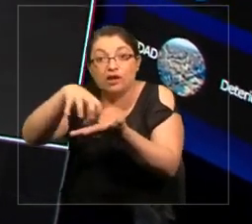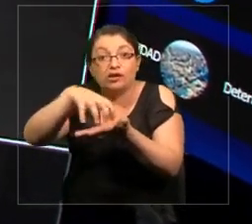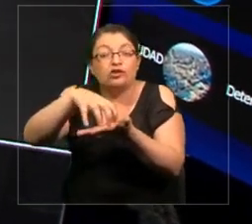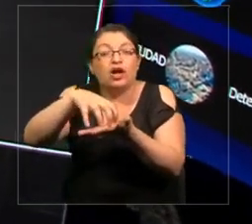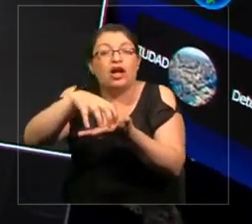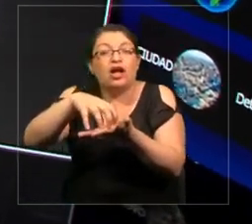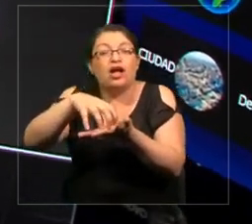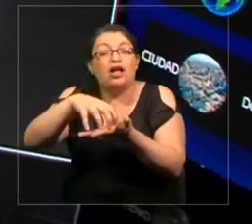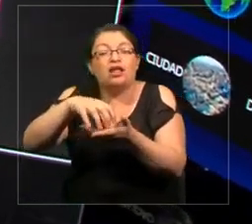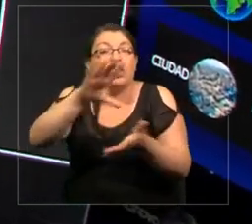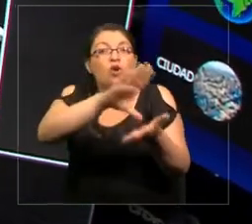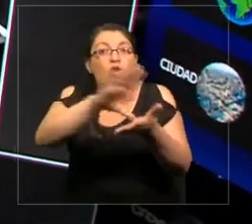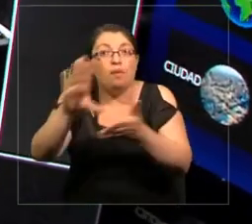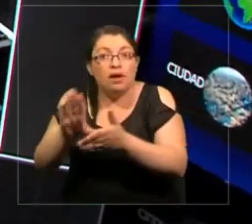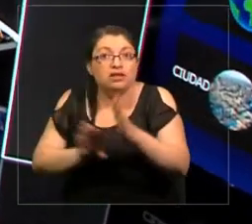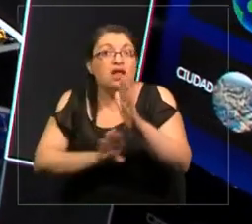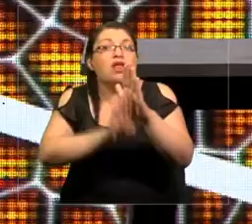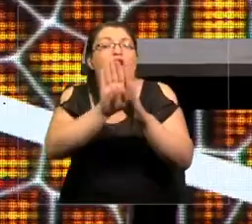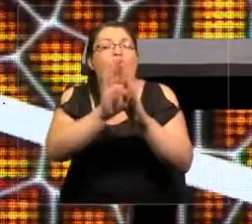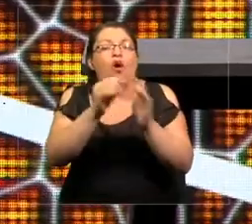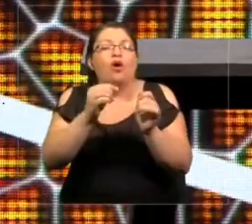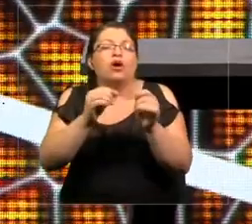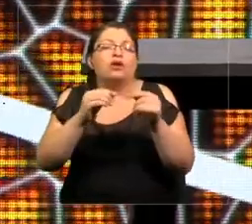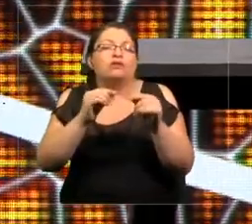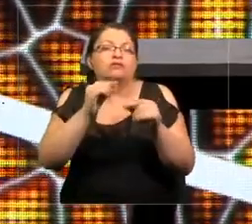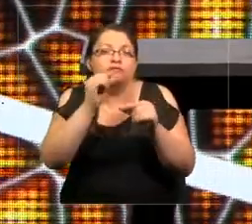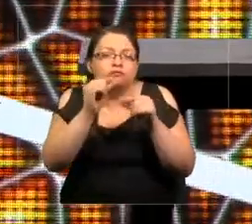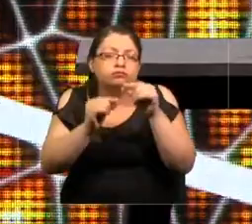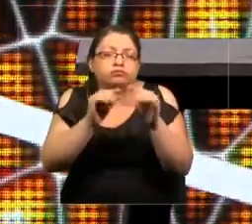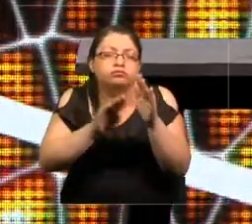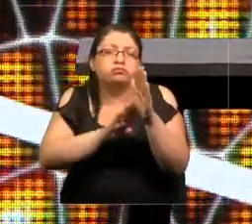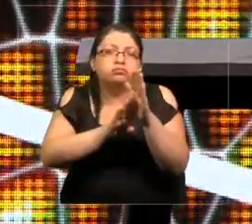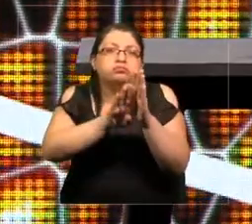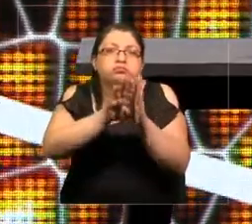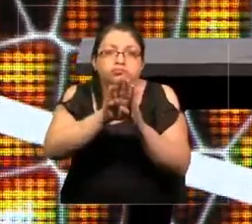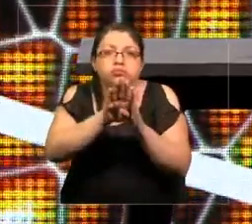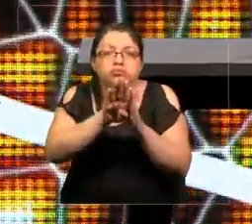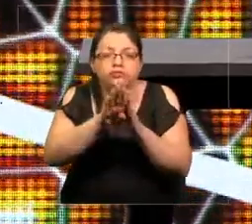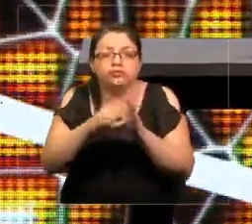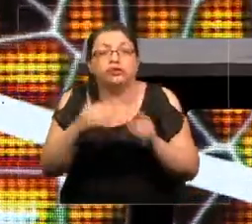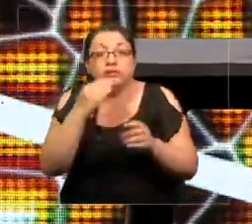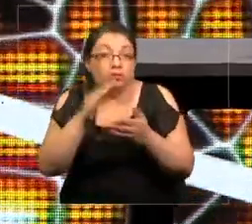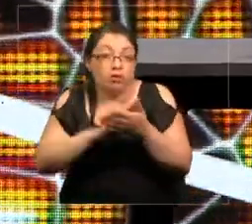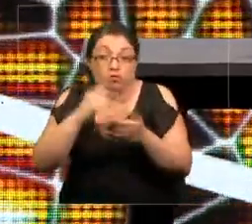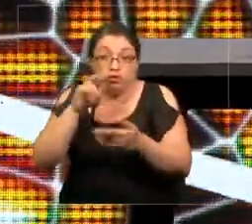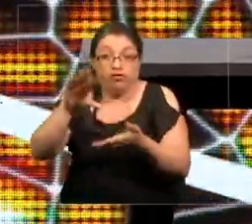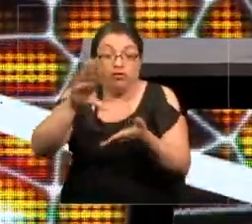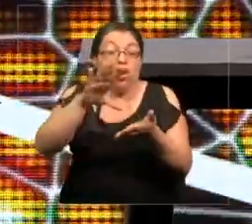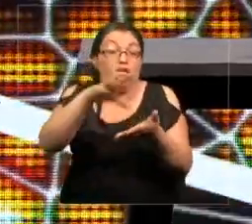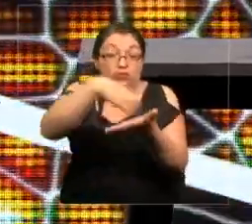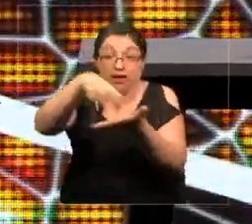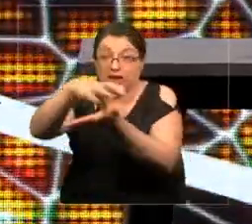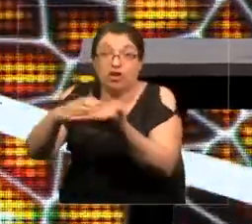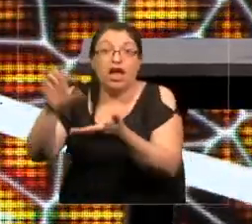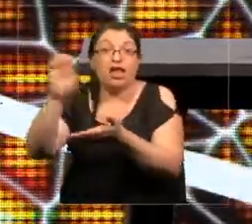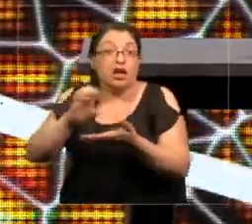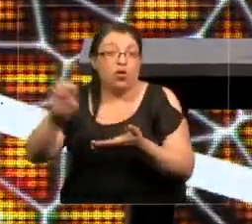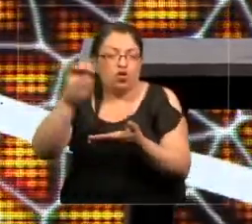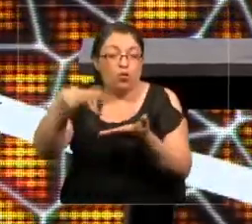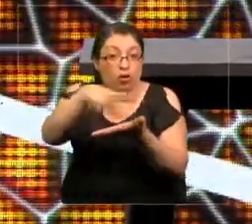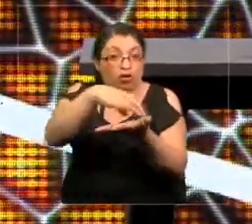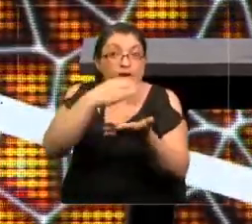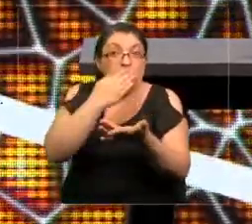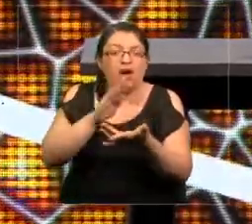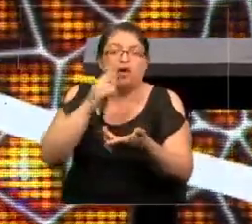en desarrollo o emergente o sea si vemos las ciudades europeas y las mejores ciudades es obvio que